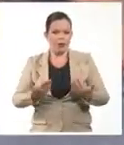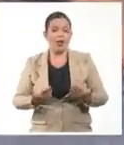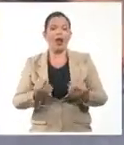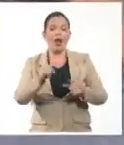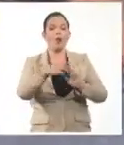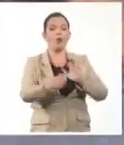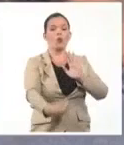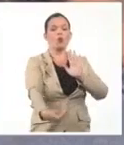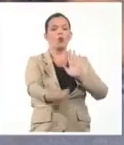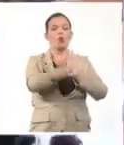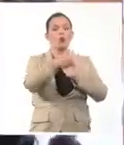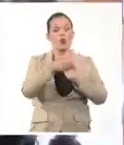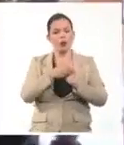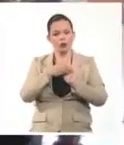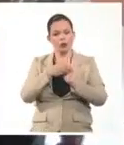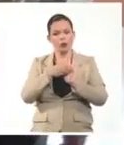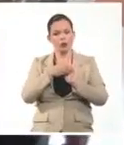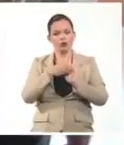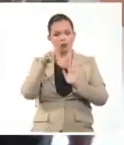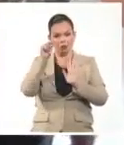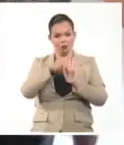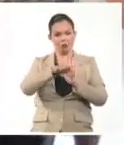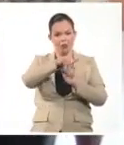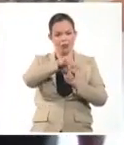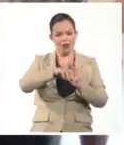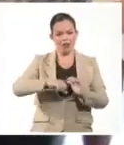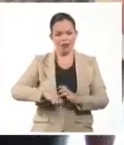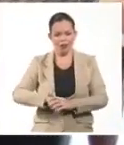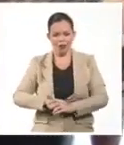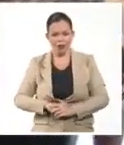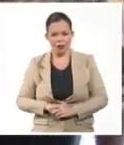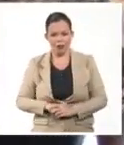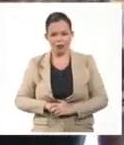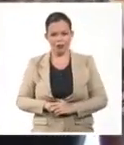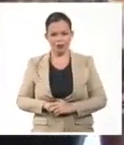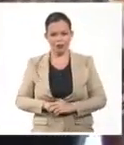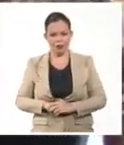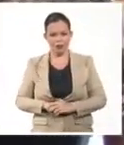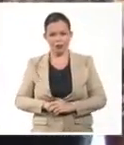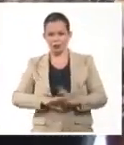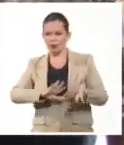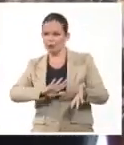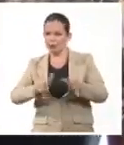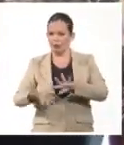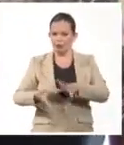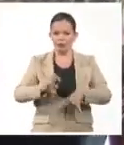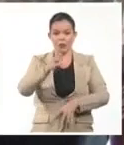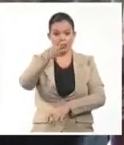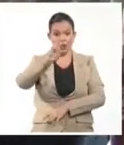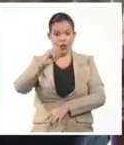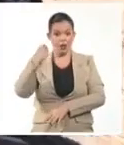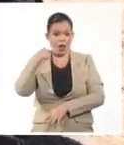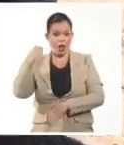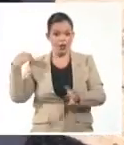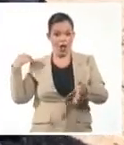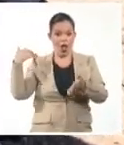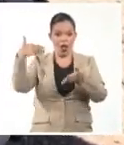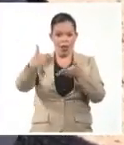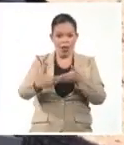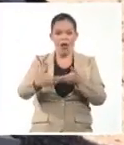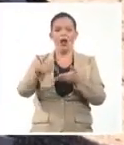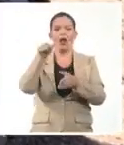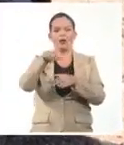que distinguen al extremo más occidental de Cuba, donde desde hace 30 años se acometen acciones de todo